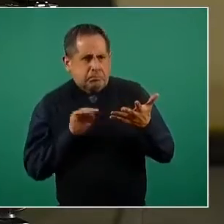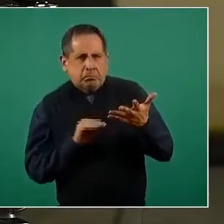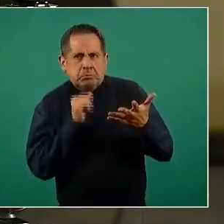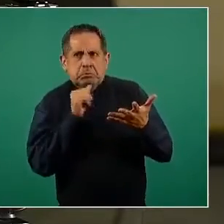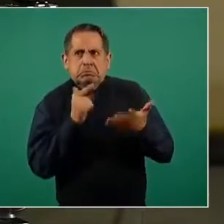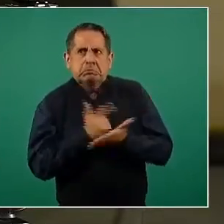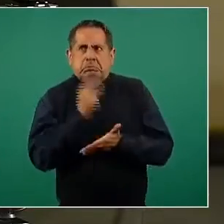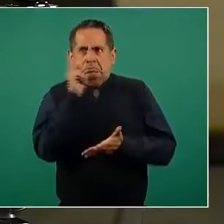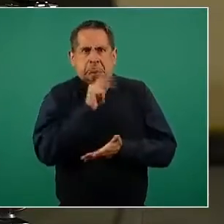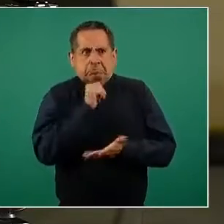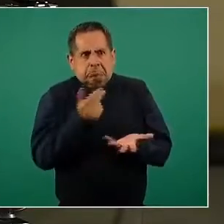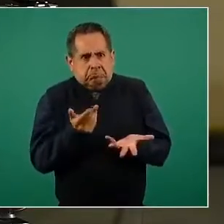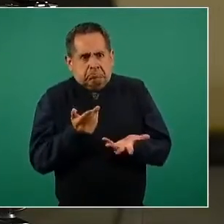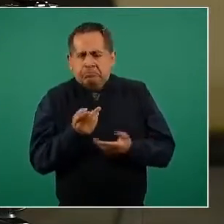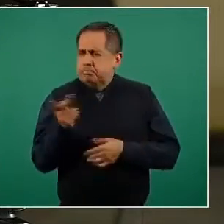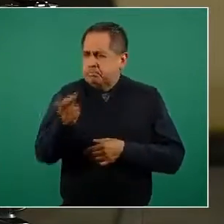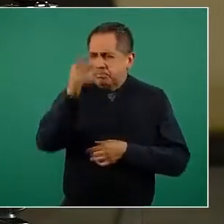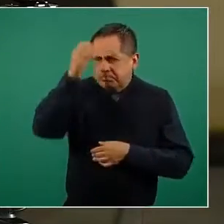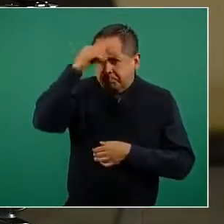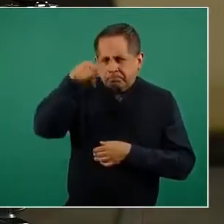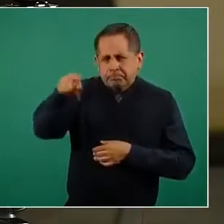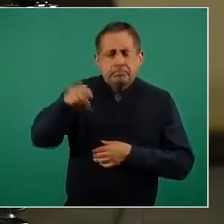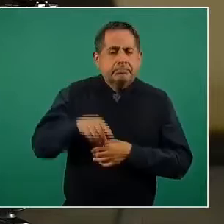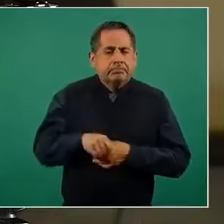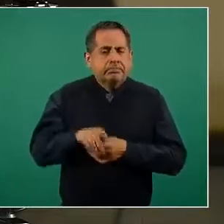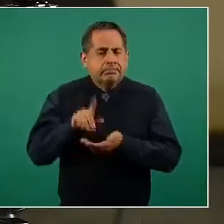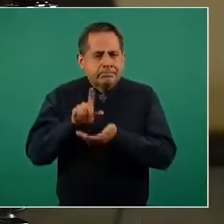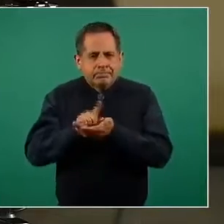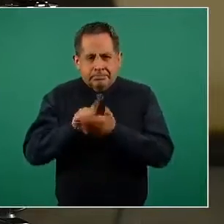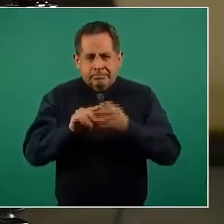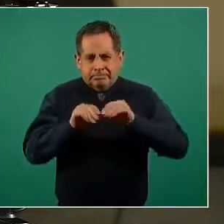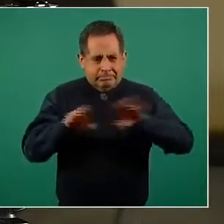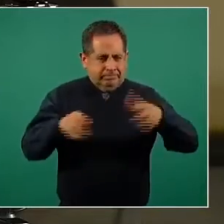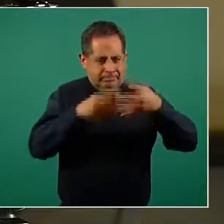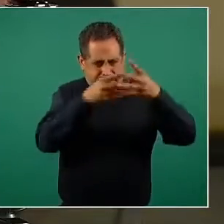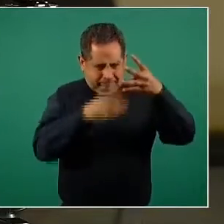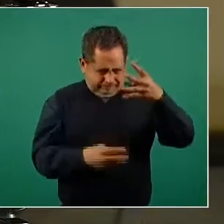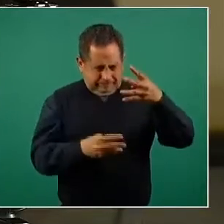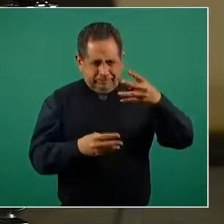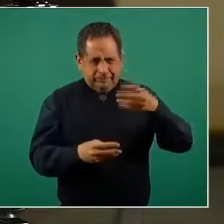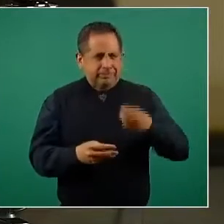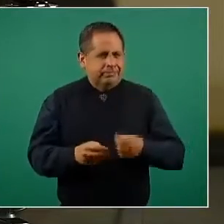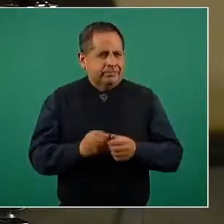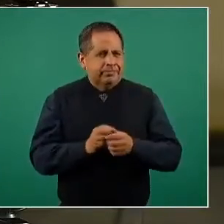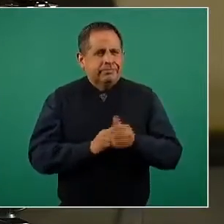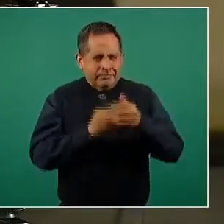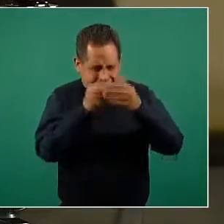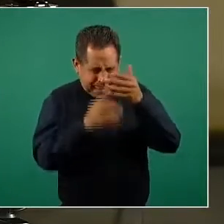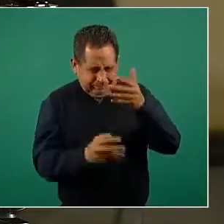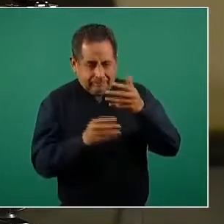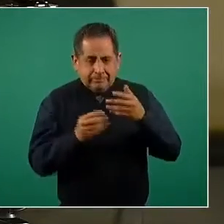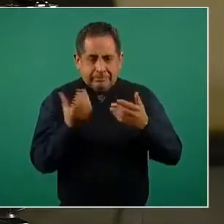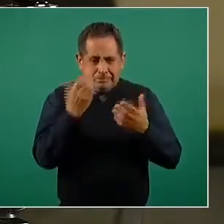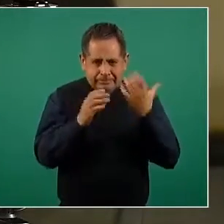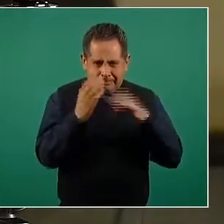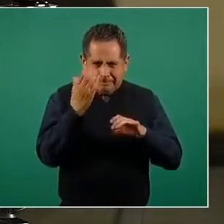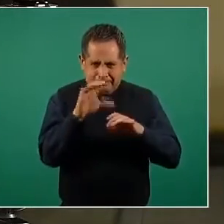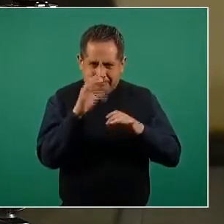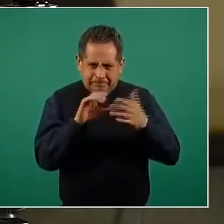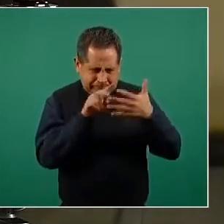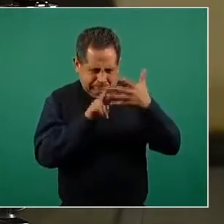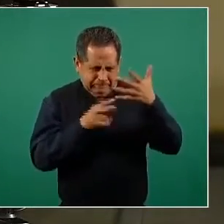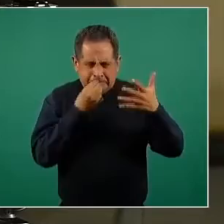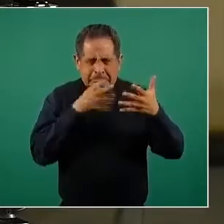opinión y en lo que se tuitea, pues viene una serie de comentarios, son interesantes de